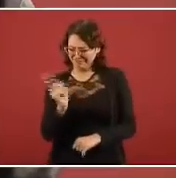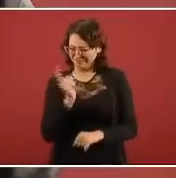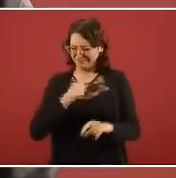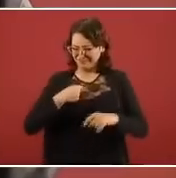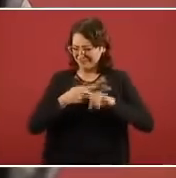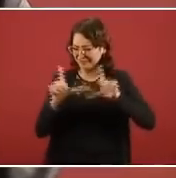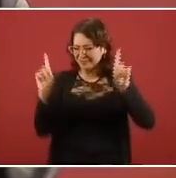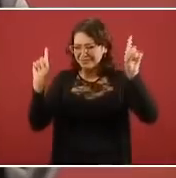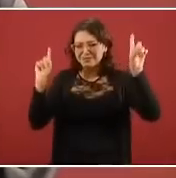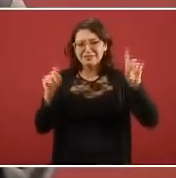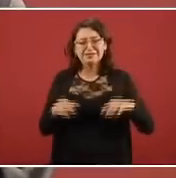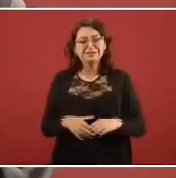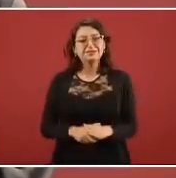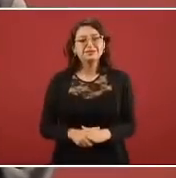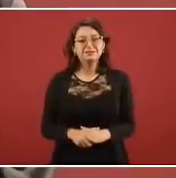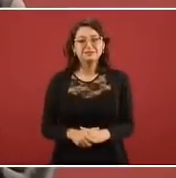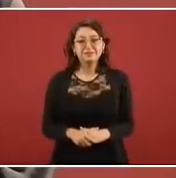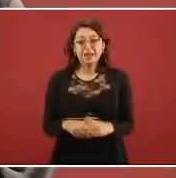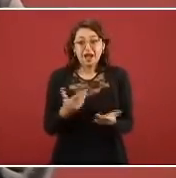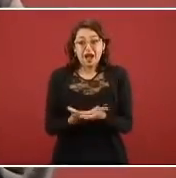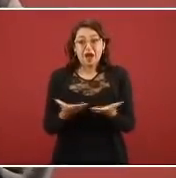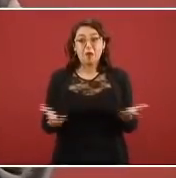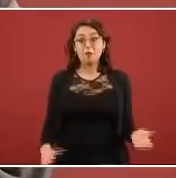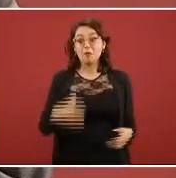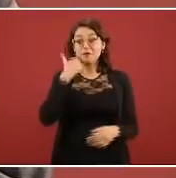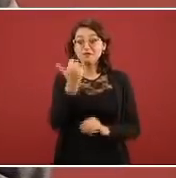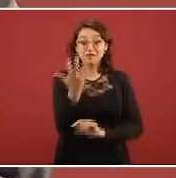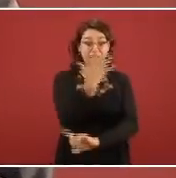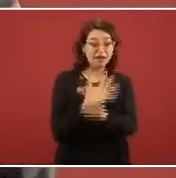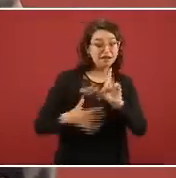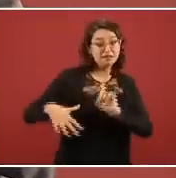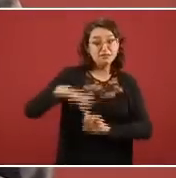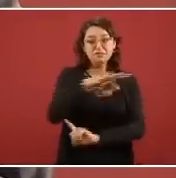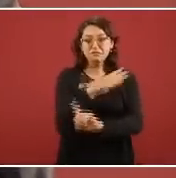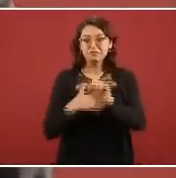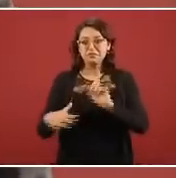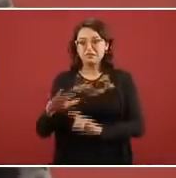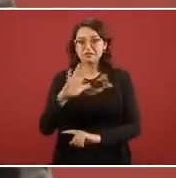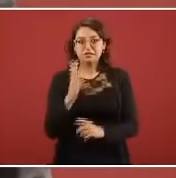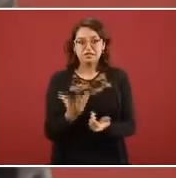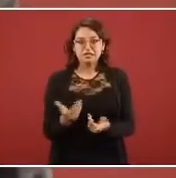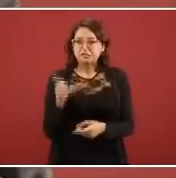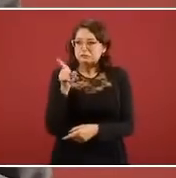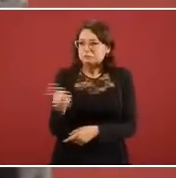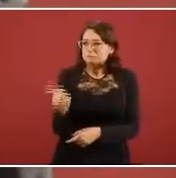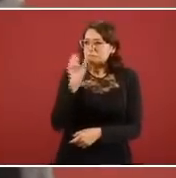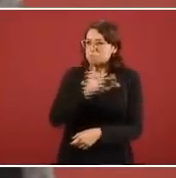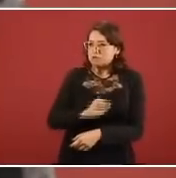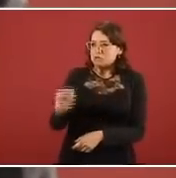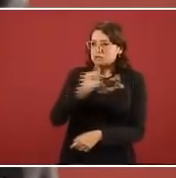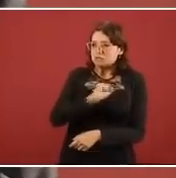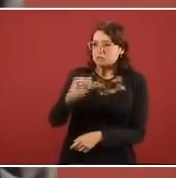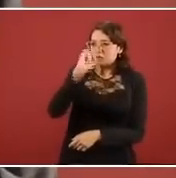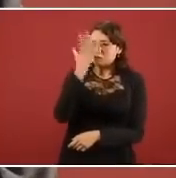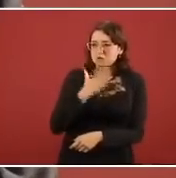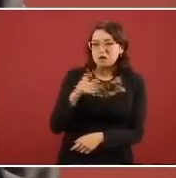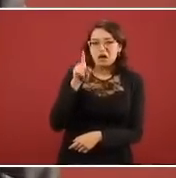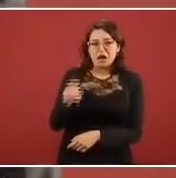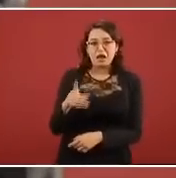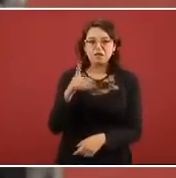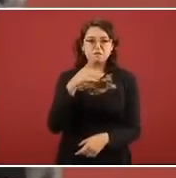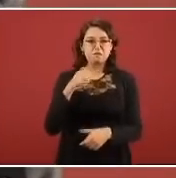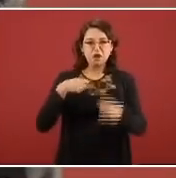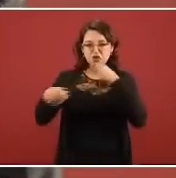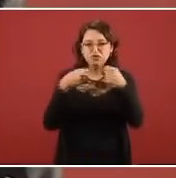crear una imagen de que hay